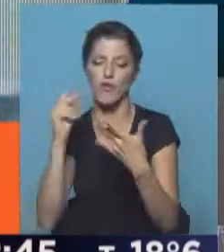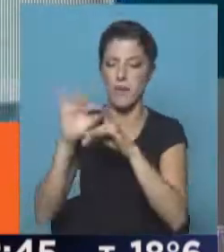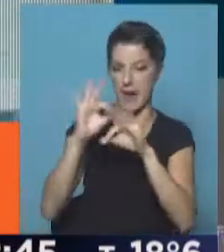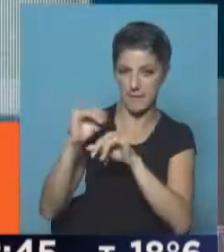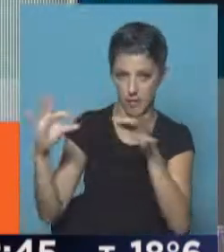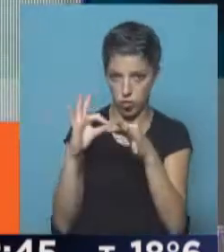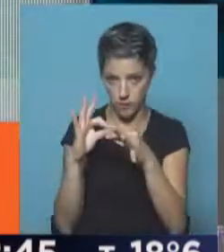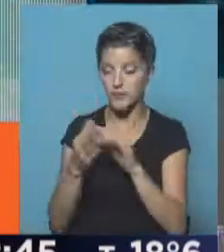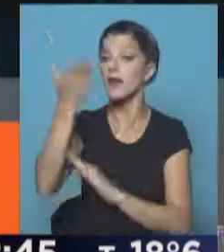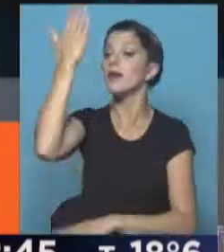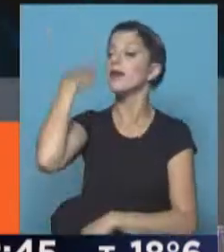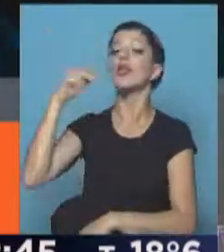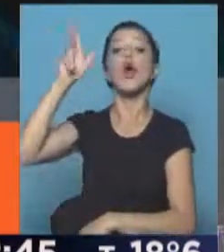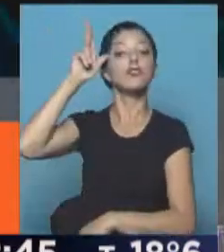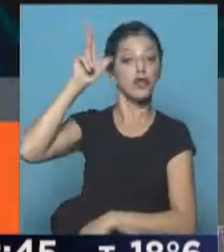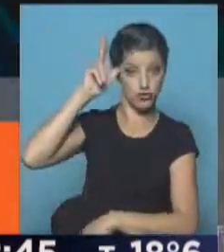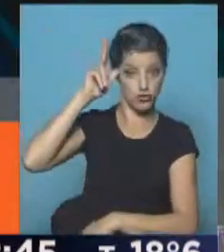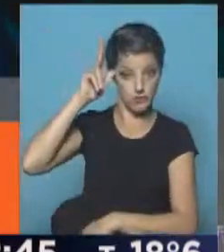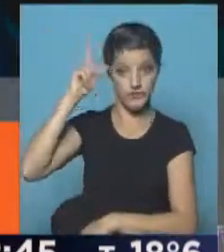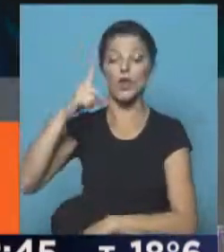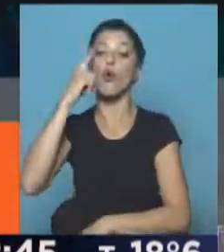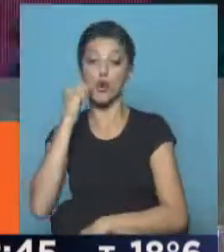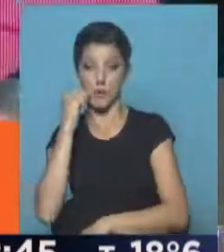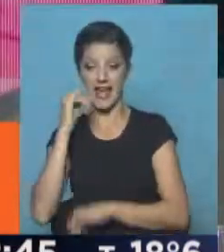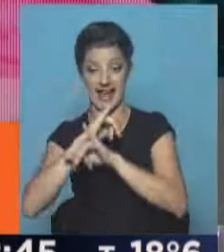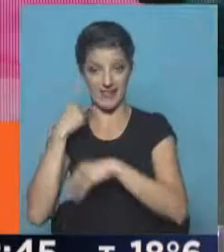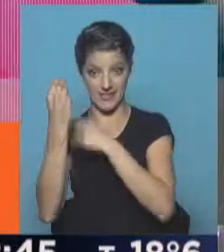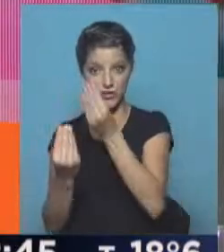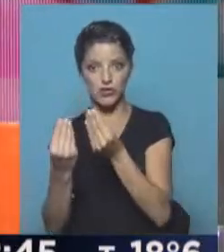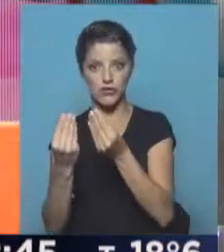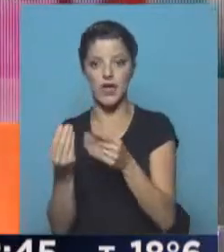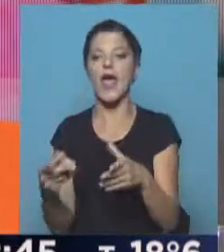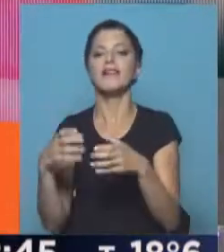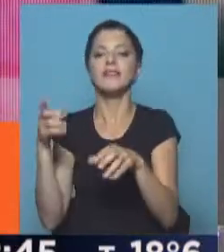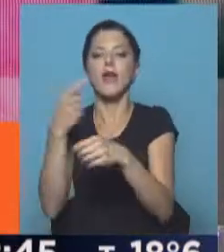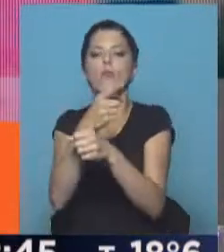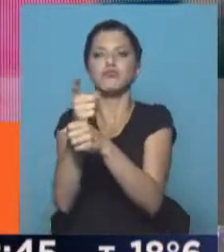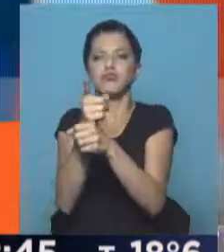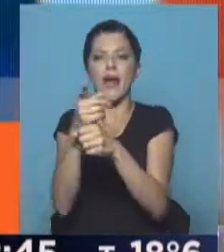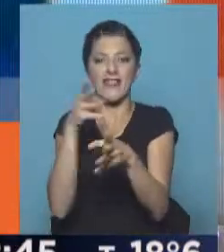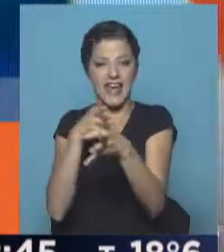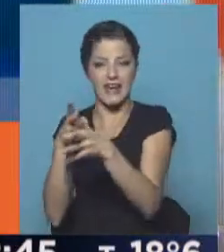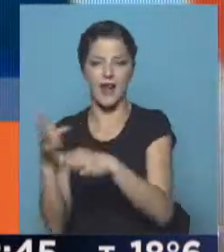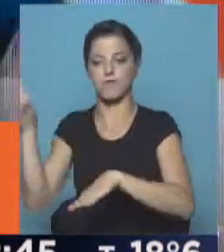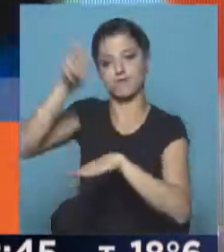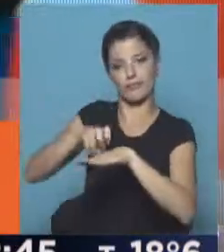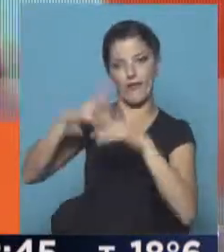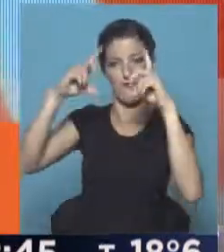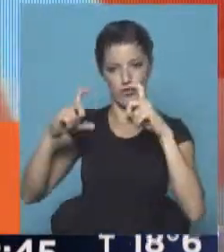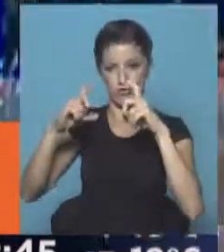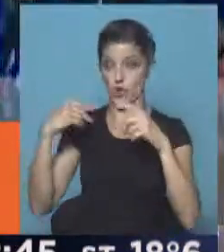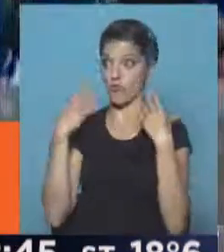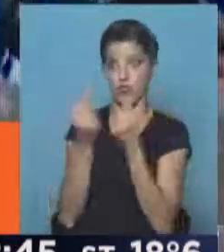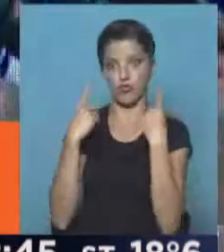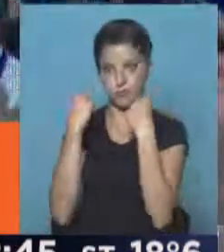Michael Dukakis, se sacó una foto arriba de un tanque de guerra con un casco, y fue muy, muy criticada. En el 2004, Kerry, para enfrentarse a otro cowboy,